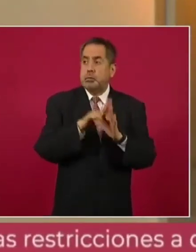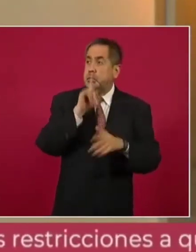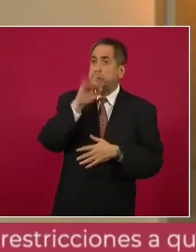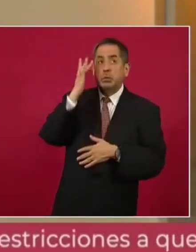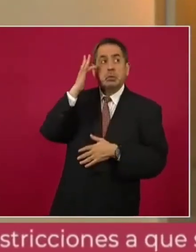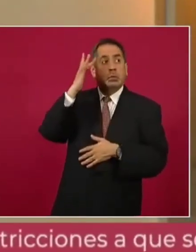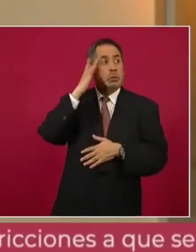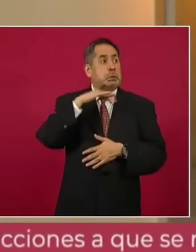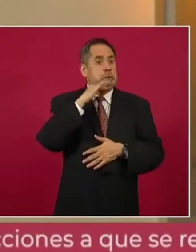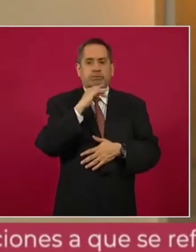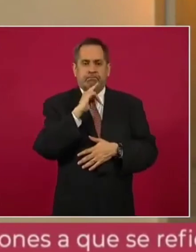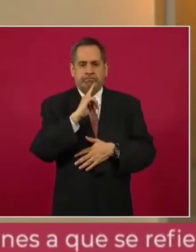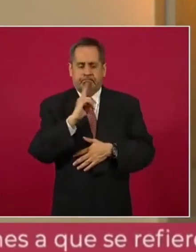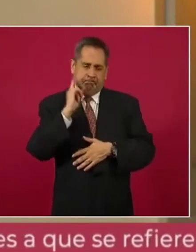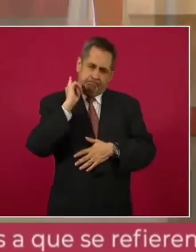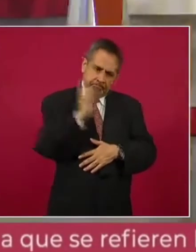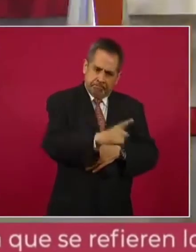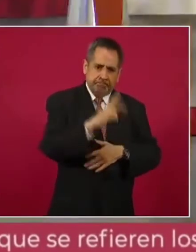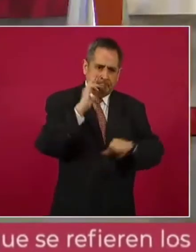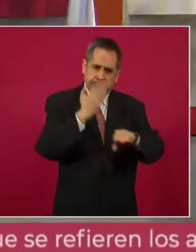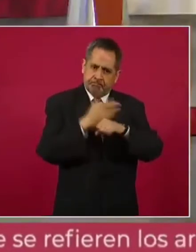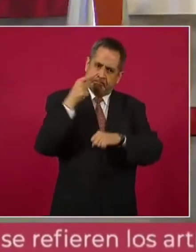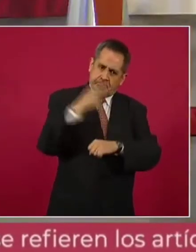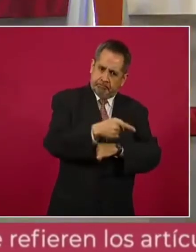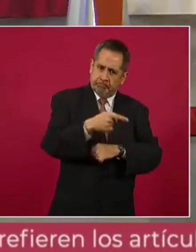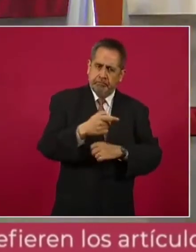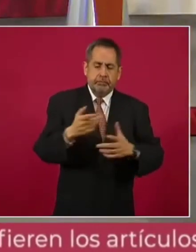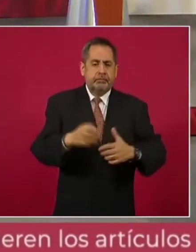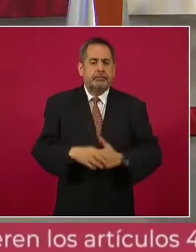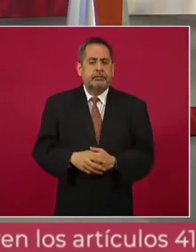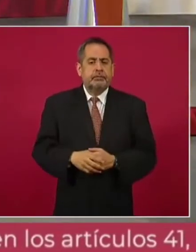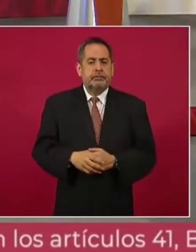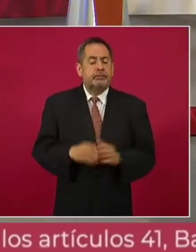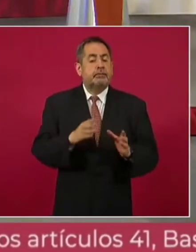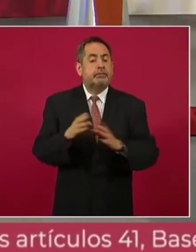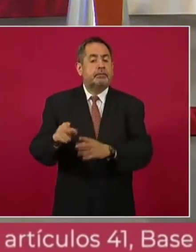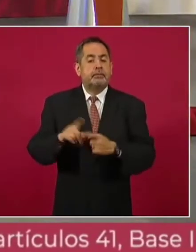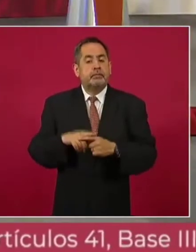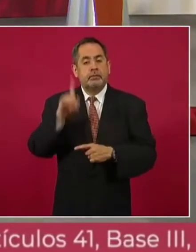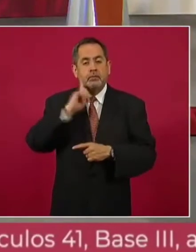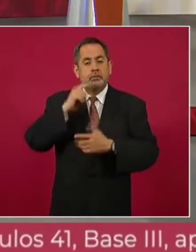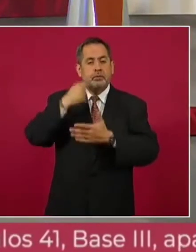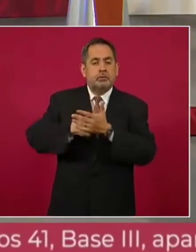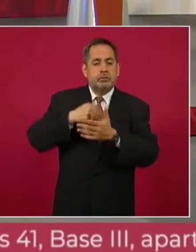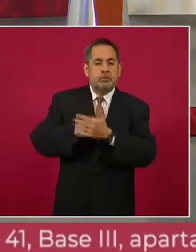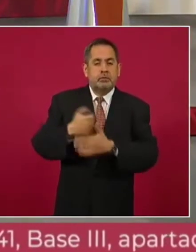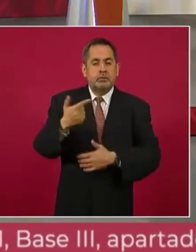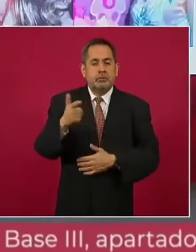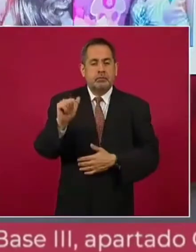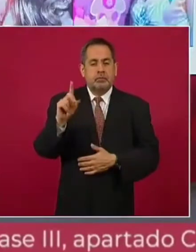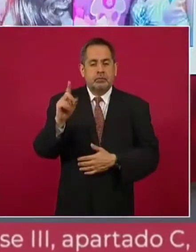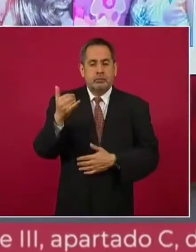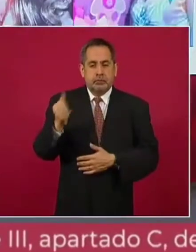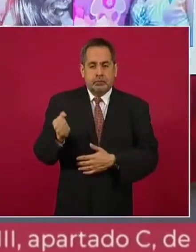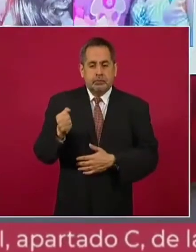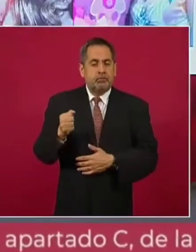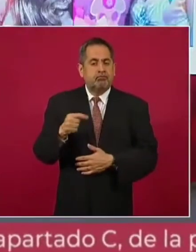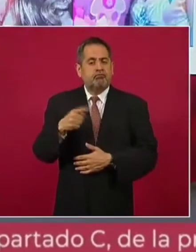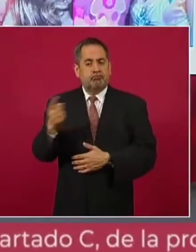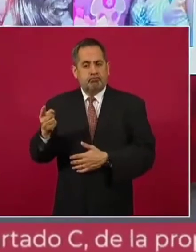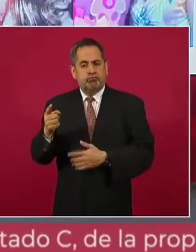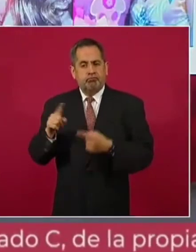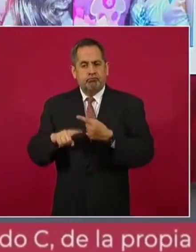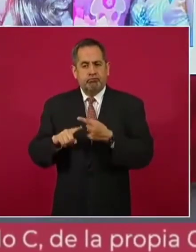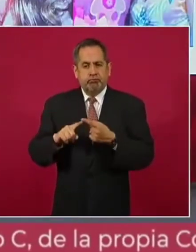el cumplimiento de su responsabilidad siguiente es el caso de la activista gladys aranza de madres